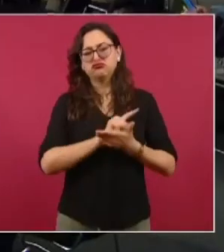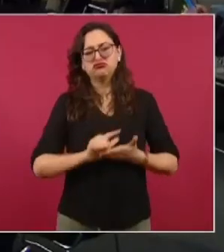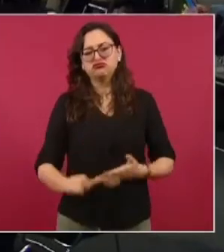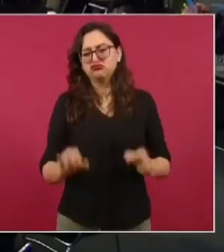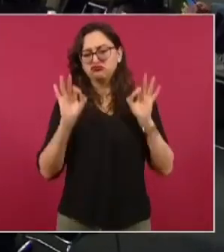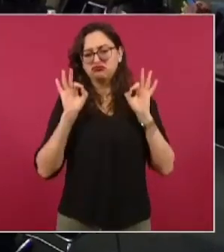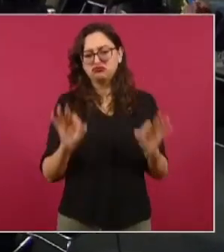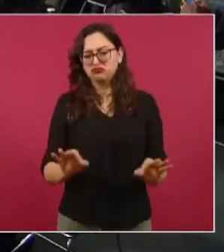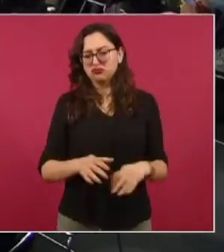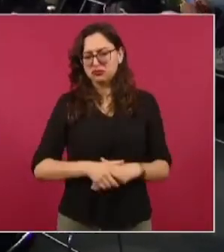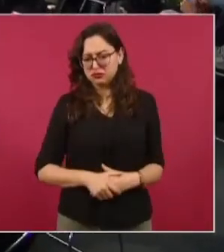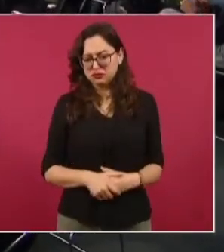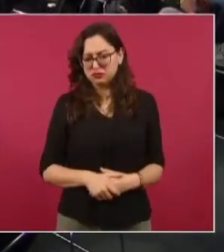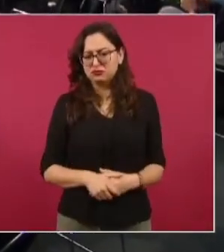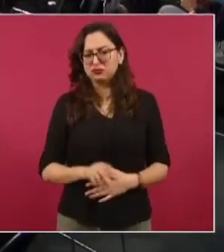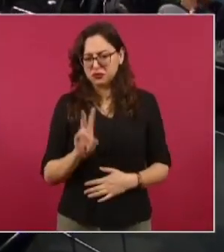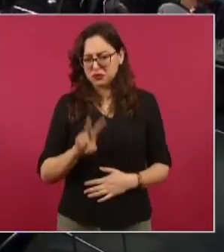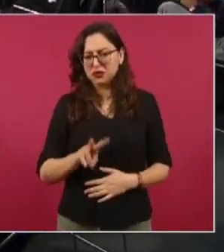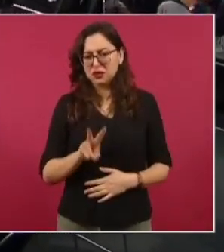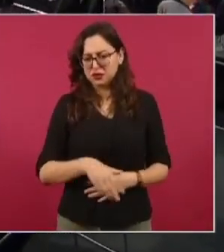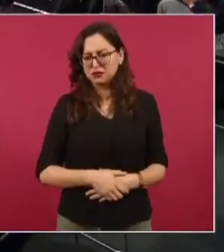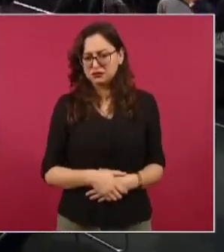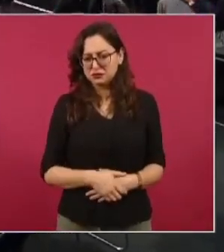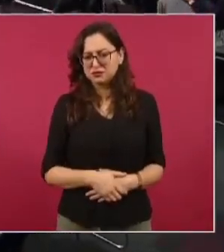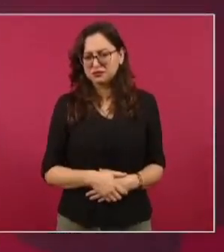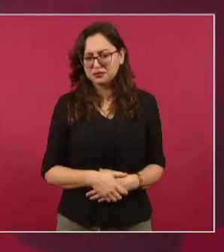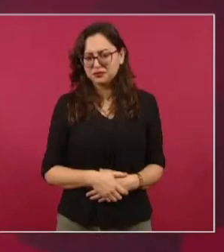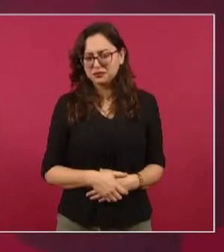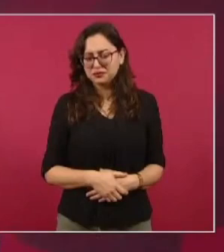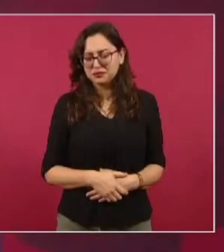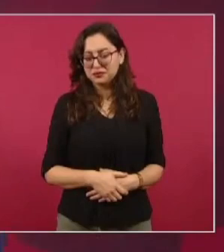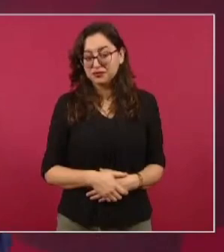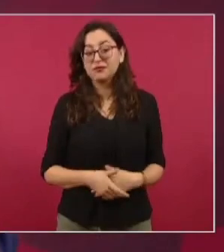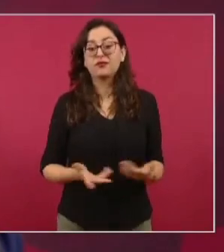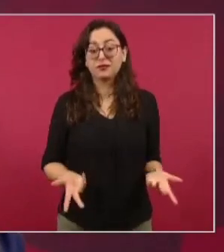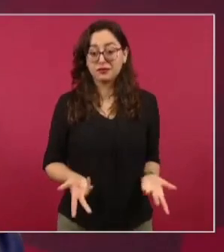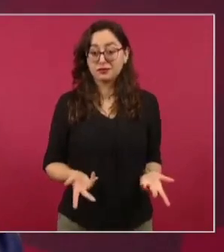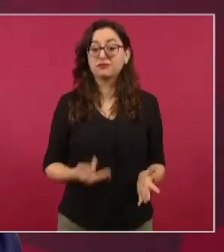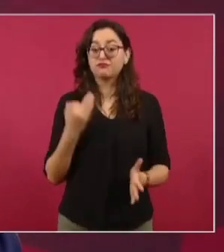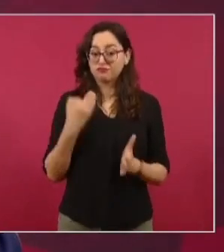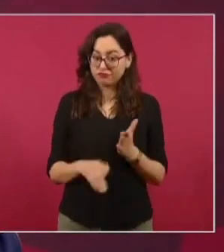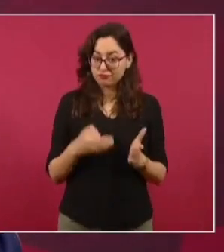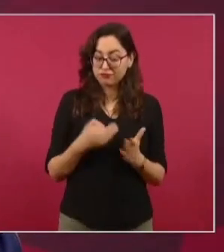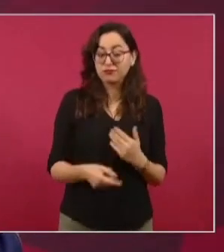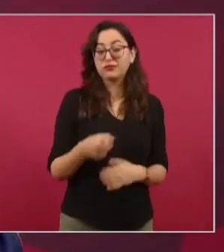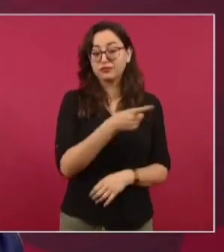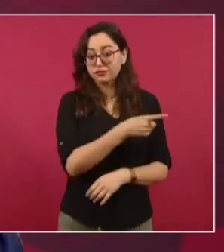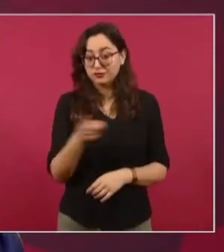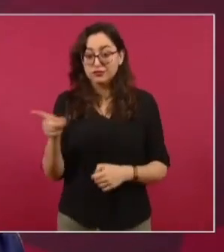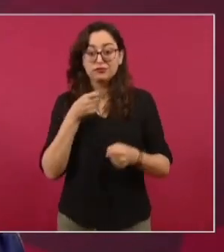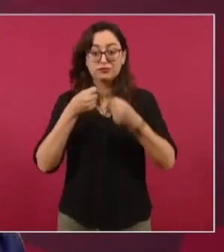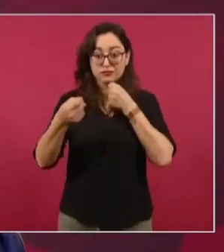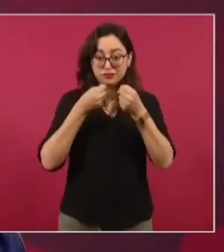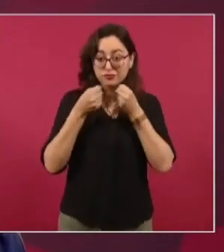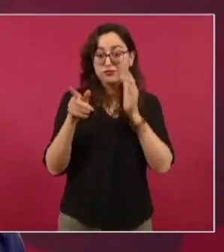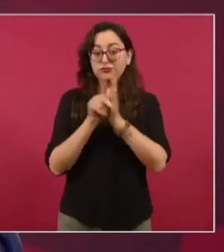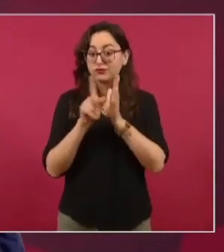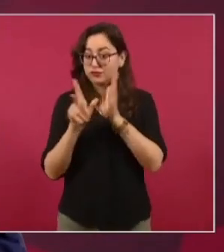entonces hace falta que los medios y eso es